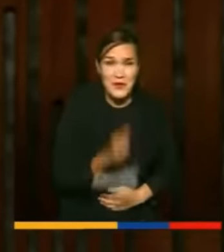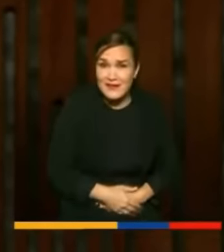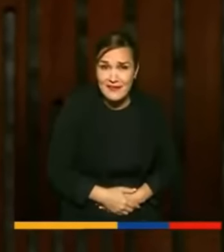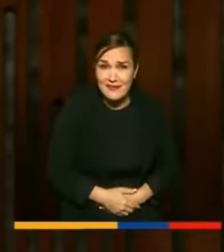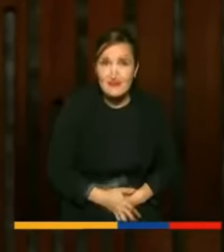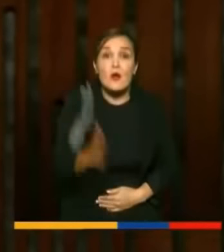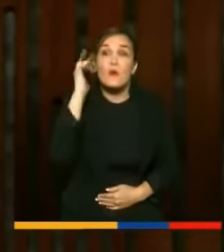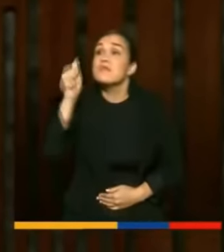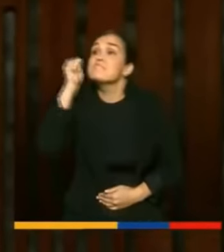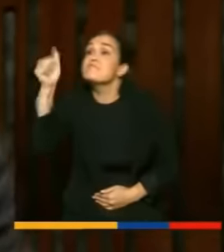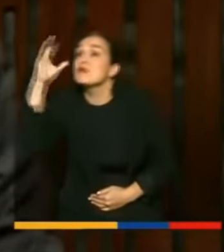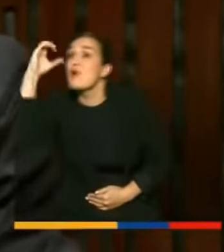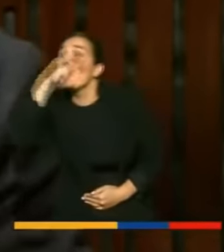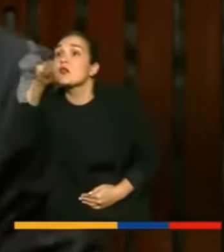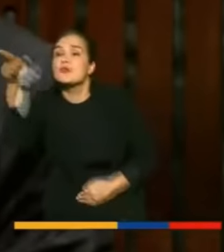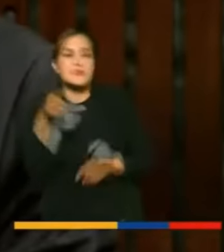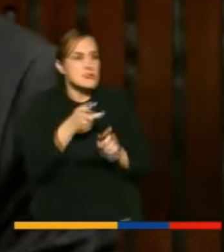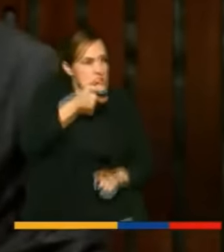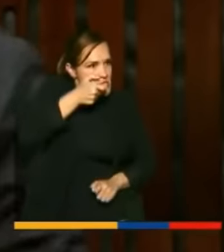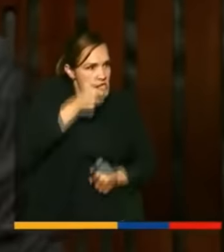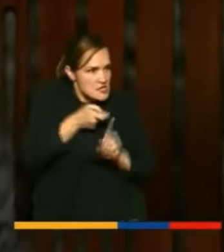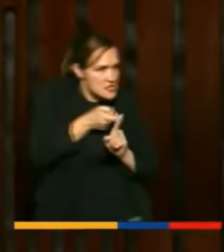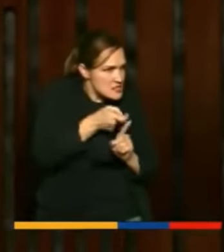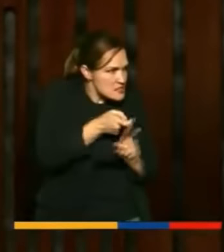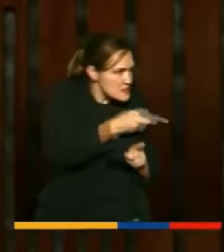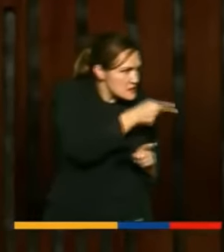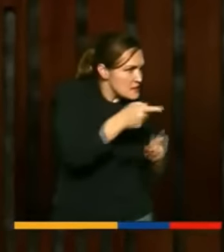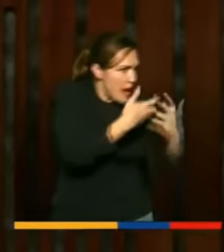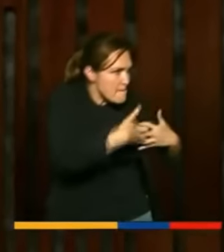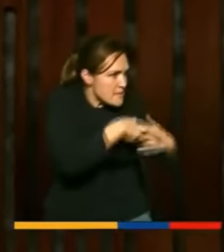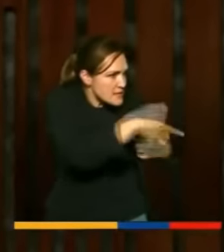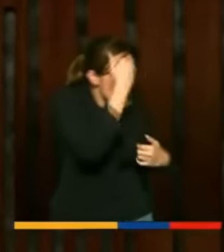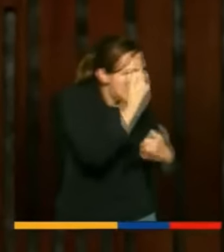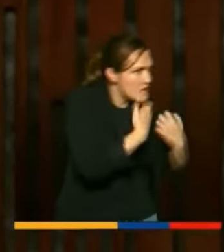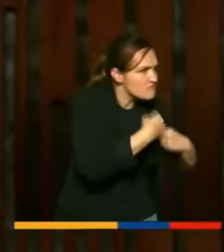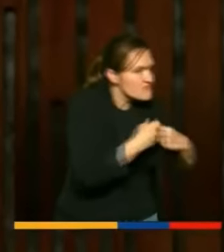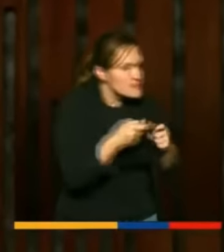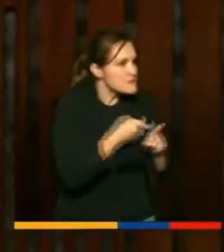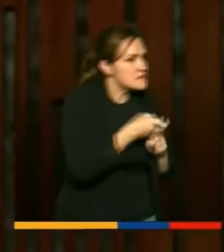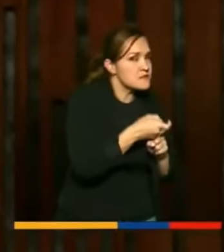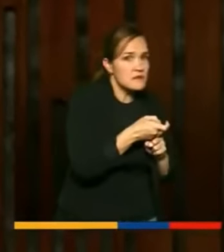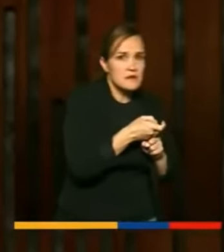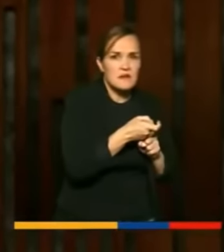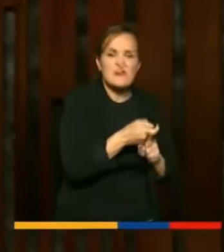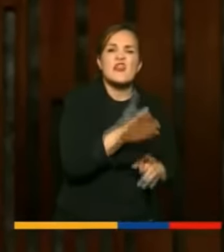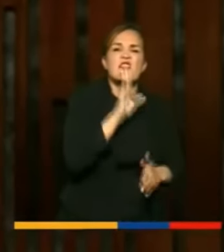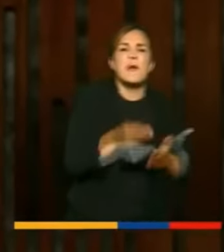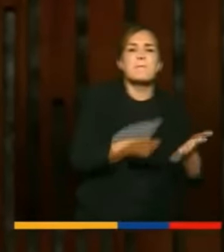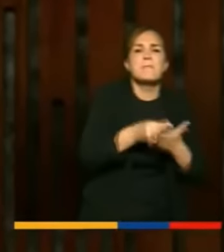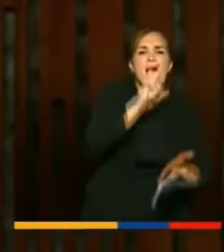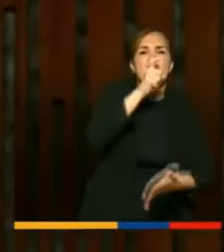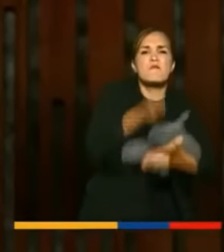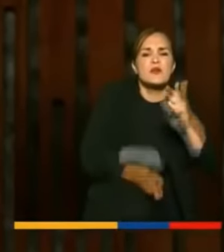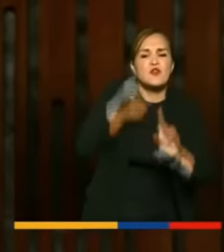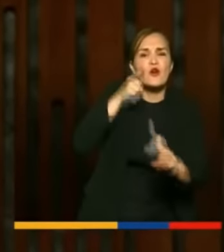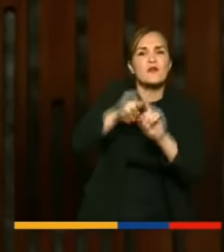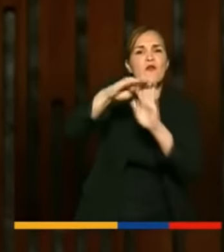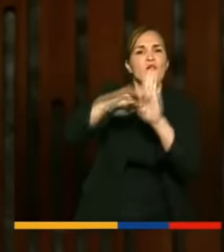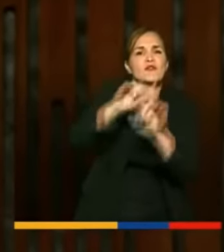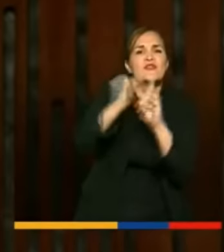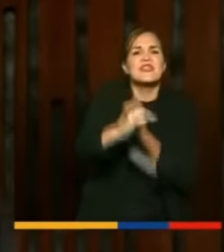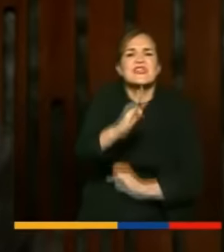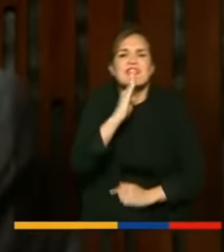su persecución a los empresarios y a los emprendedores, que hará que no haya quien pague impuestos para financiar la política